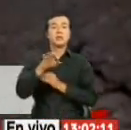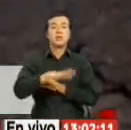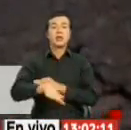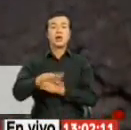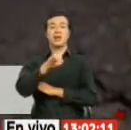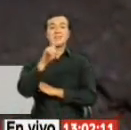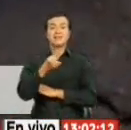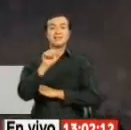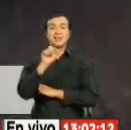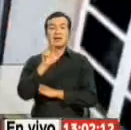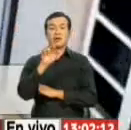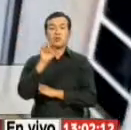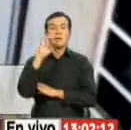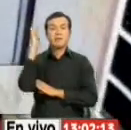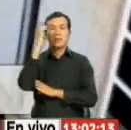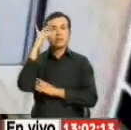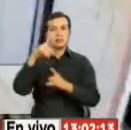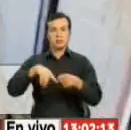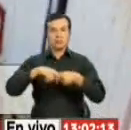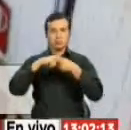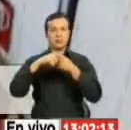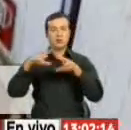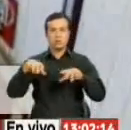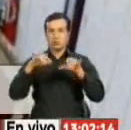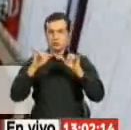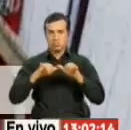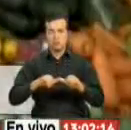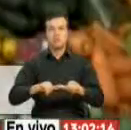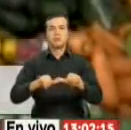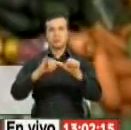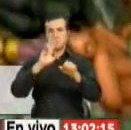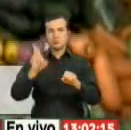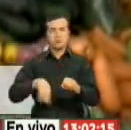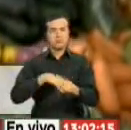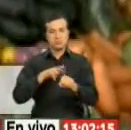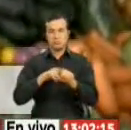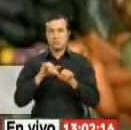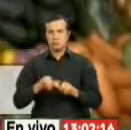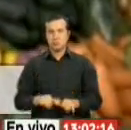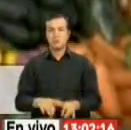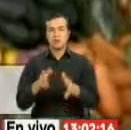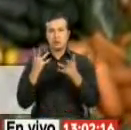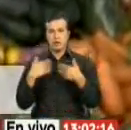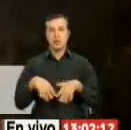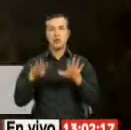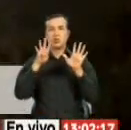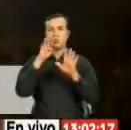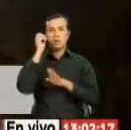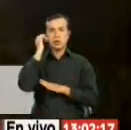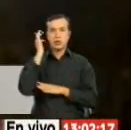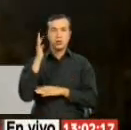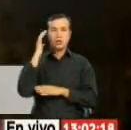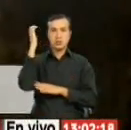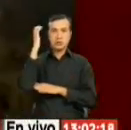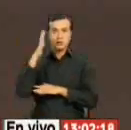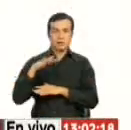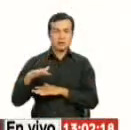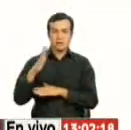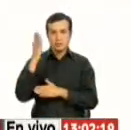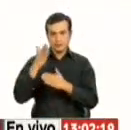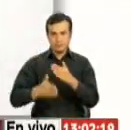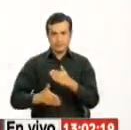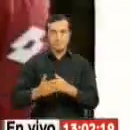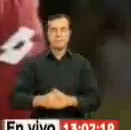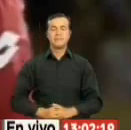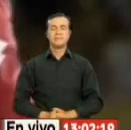provincia del oro se suspende las actividades retornan a la normalidad después de 90 días que duró la medida